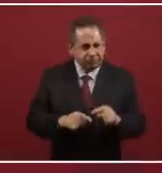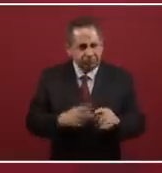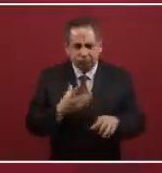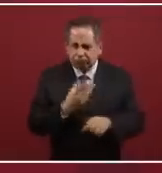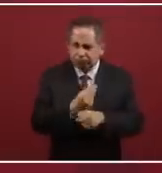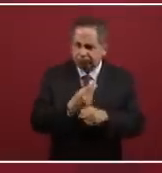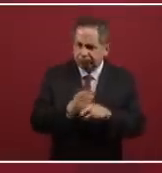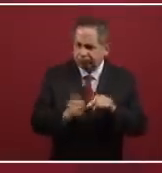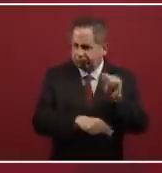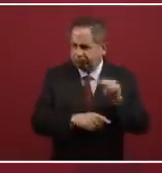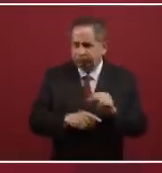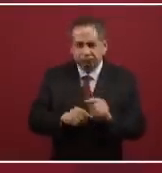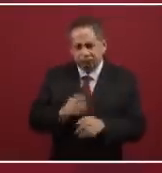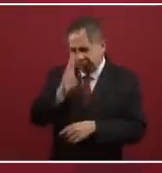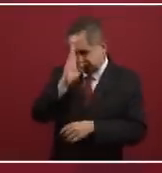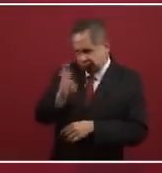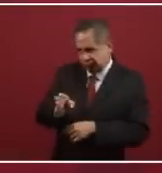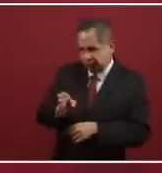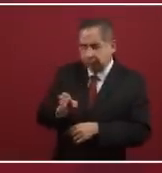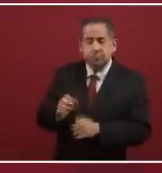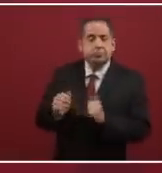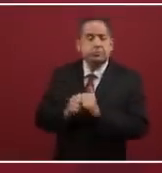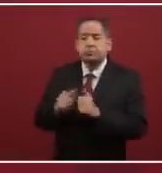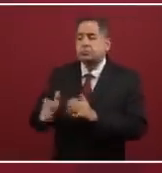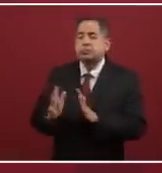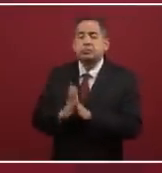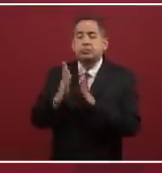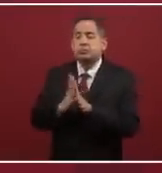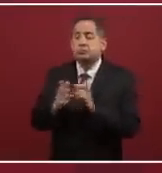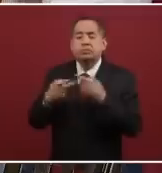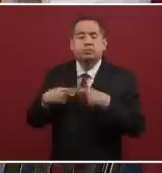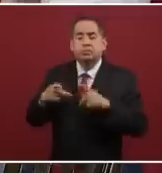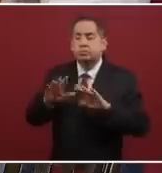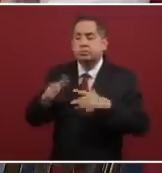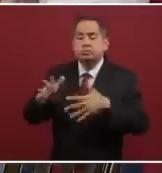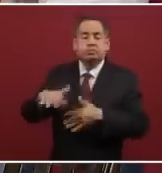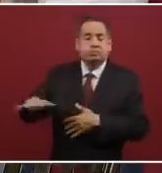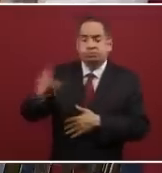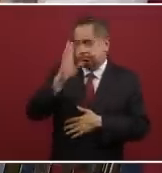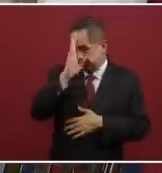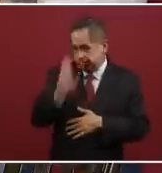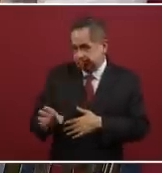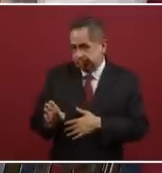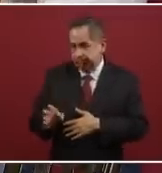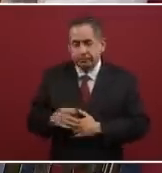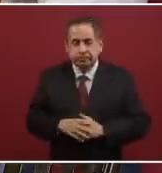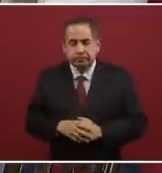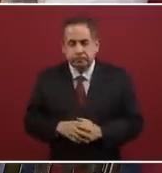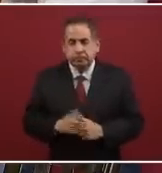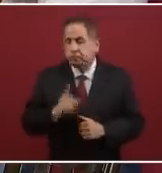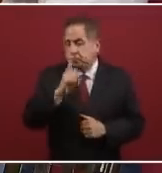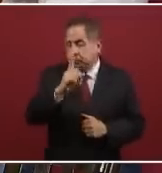resolviendo con la participación del pueblo, a partir de una premisa: